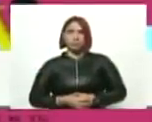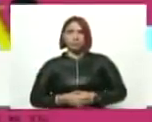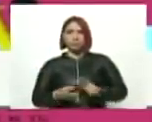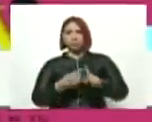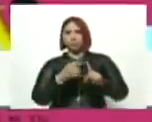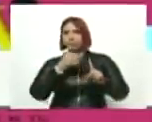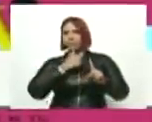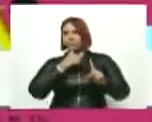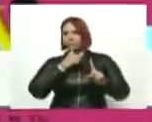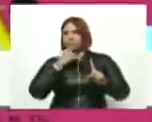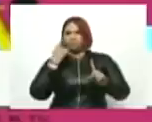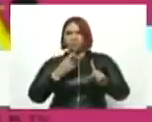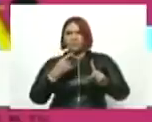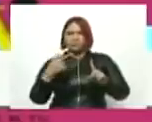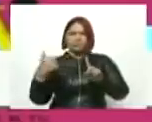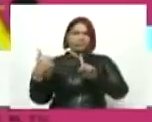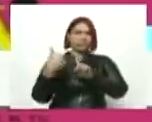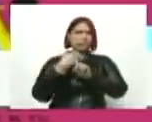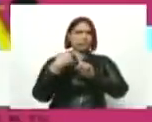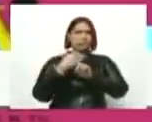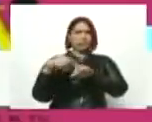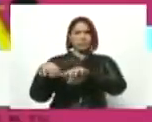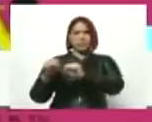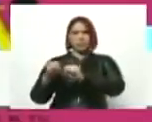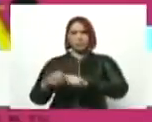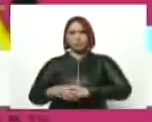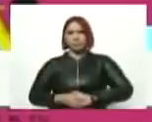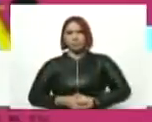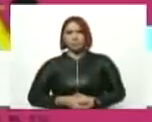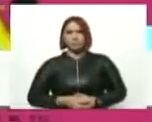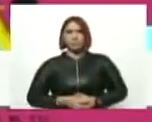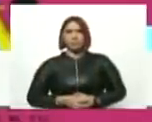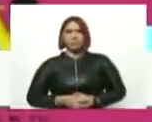Resistir, seguir resistiendo los ataques del imperialismo.